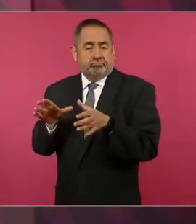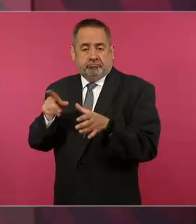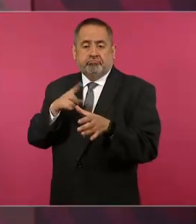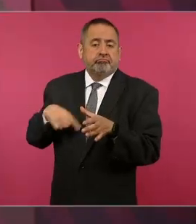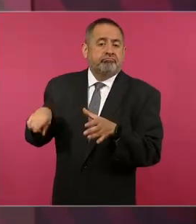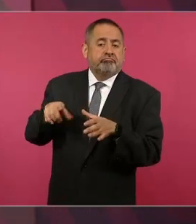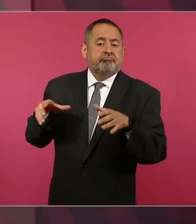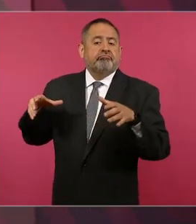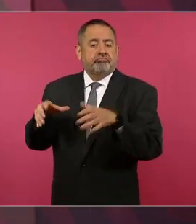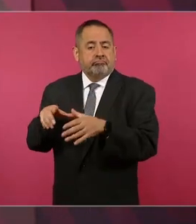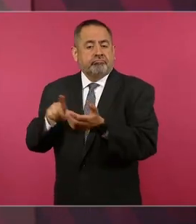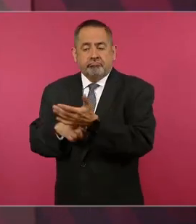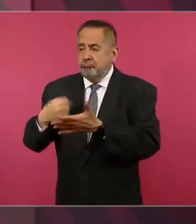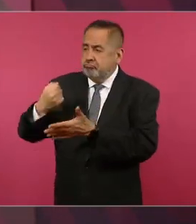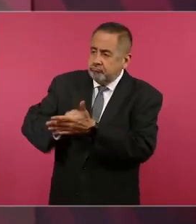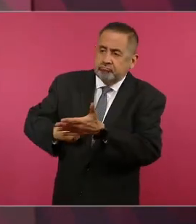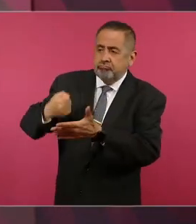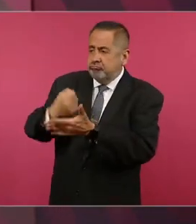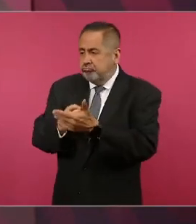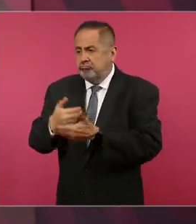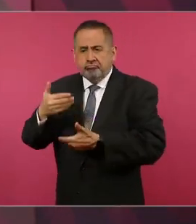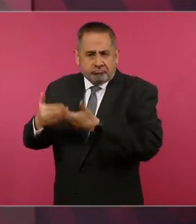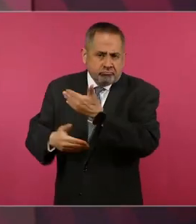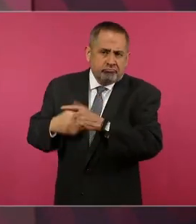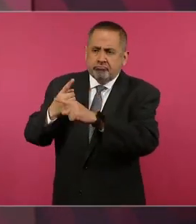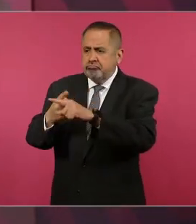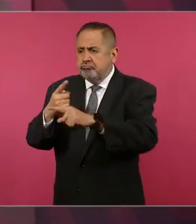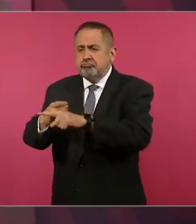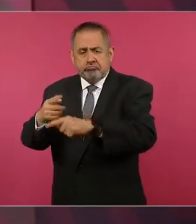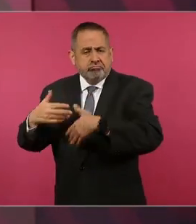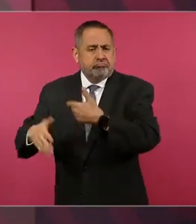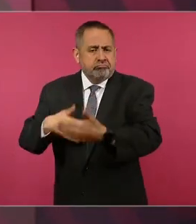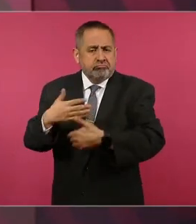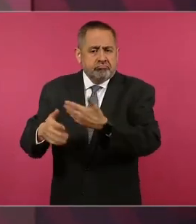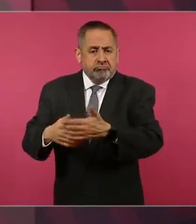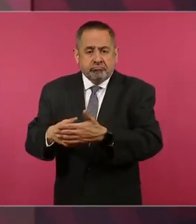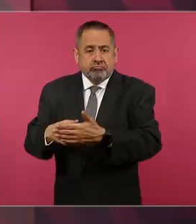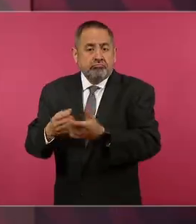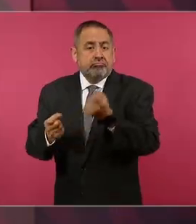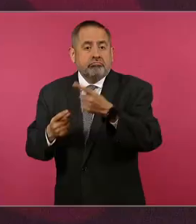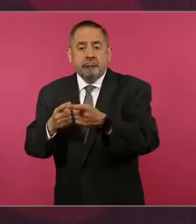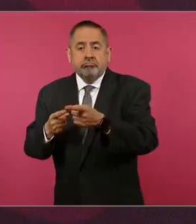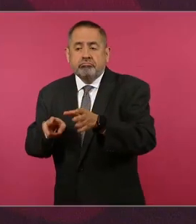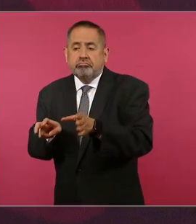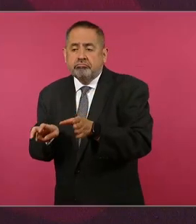de los movimientos sociales progresistas no los conozco